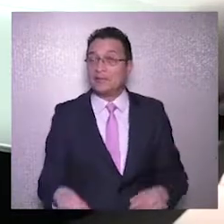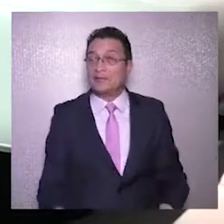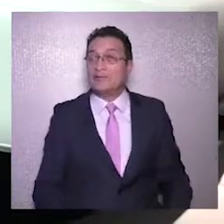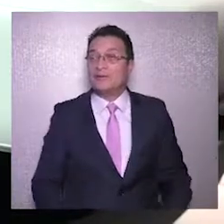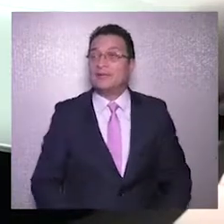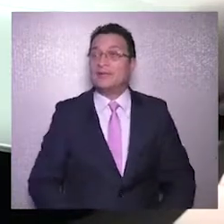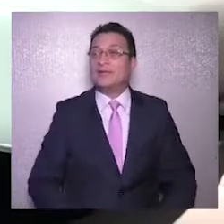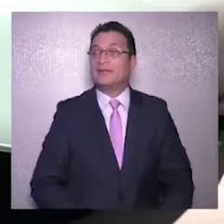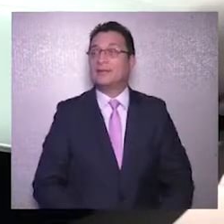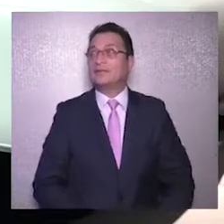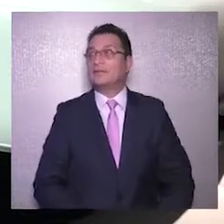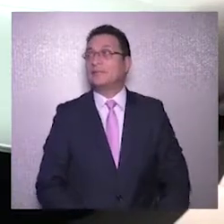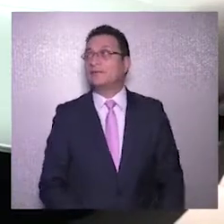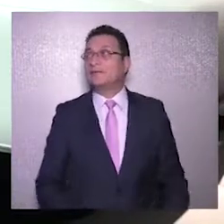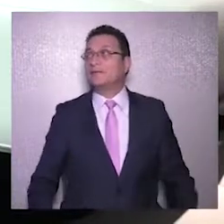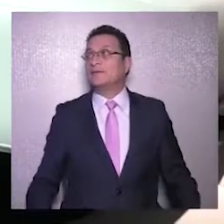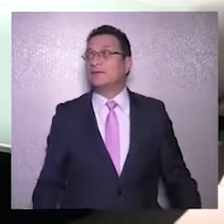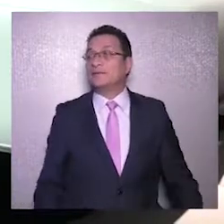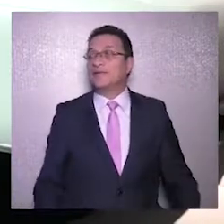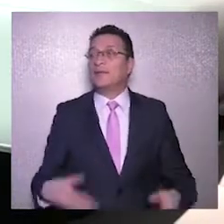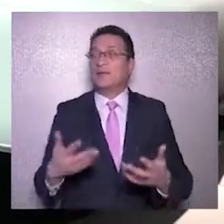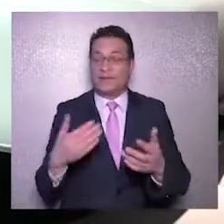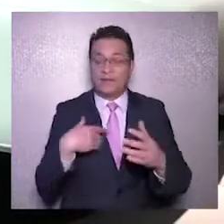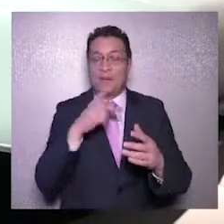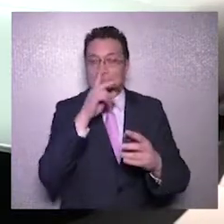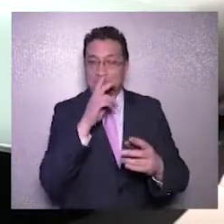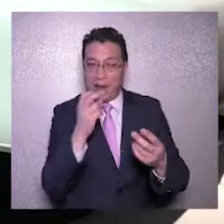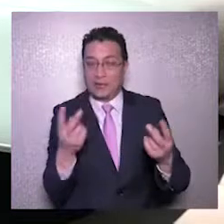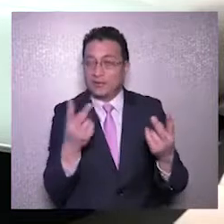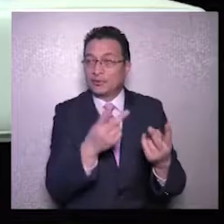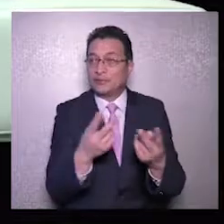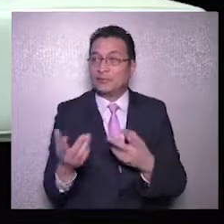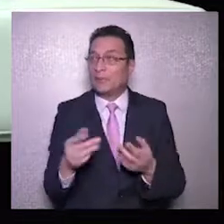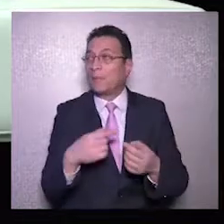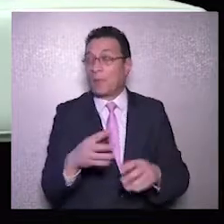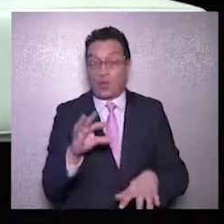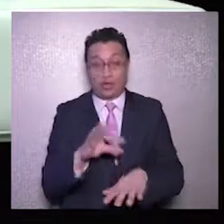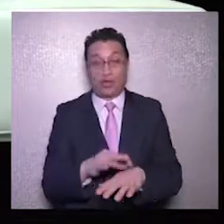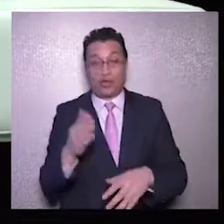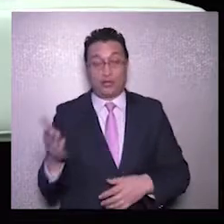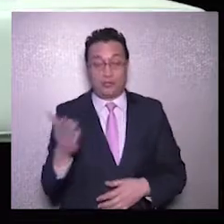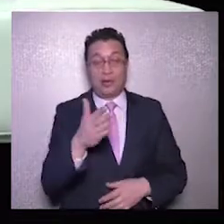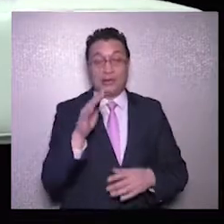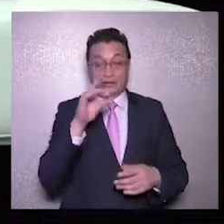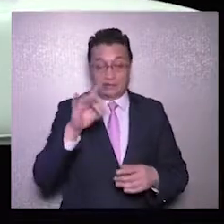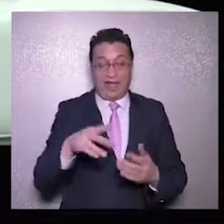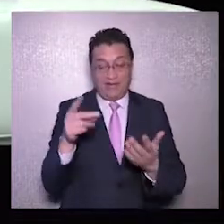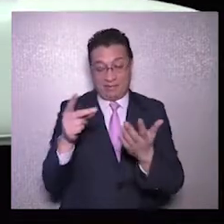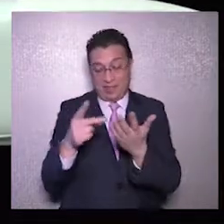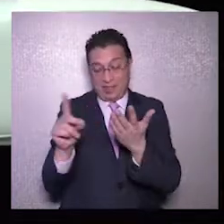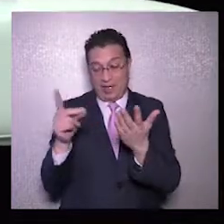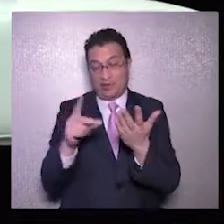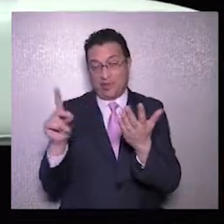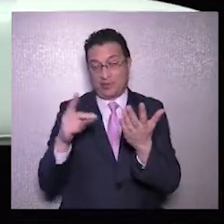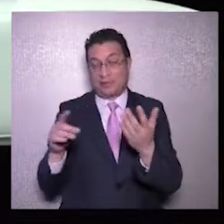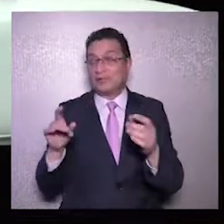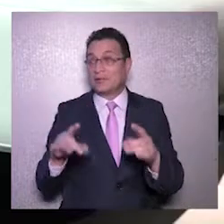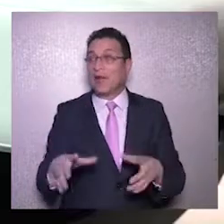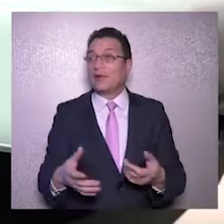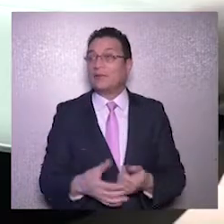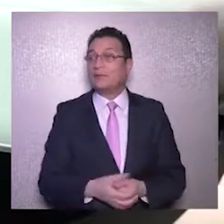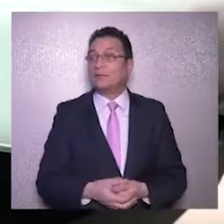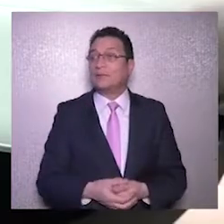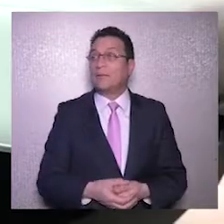Por lo pálido. No. Bueno, entre doctores saben diagnosticarse, me imagino. Doctor Cárcamo. Lo